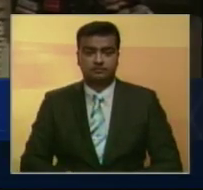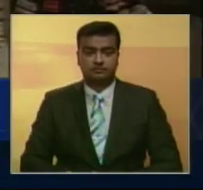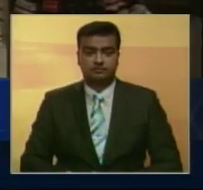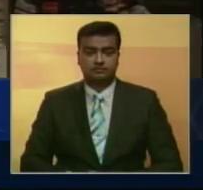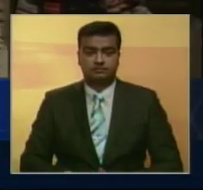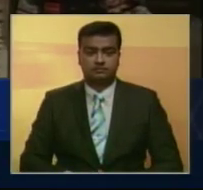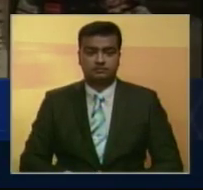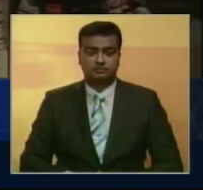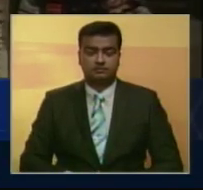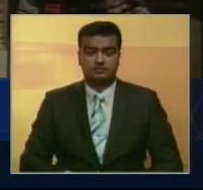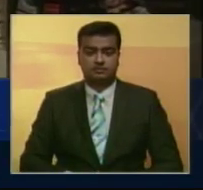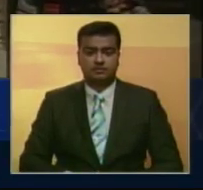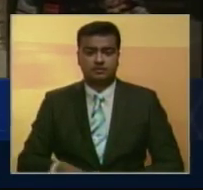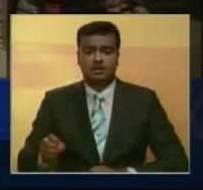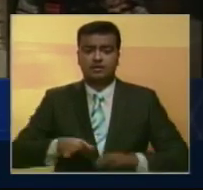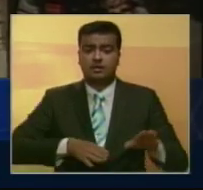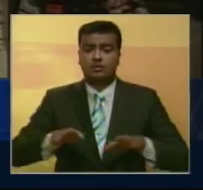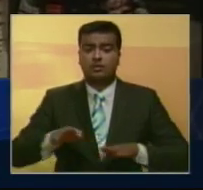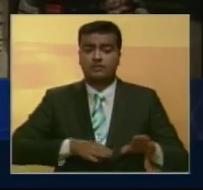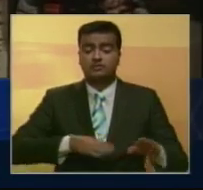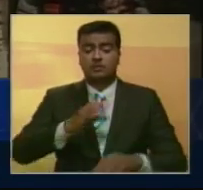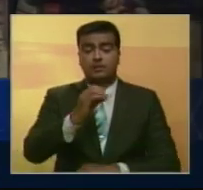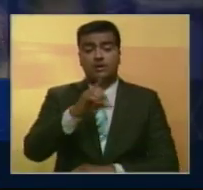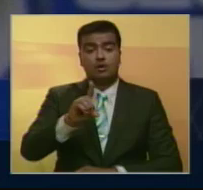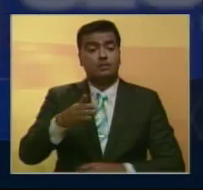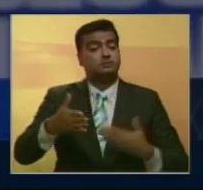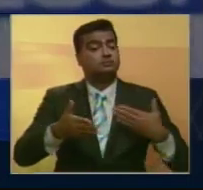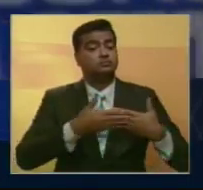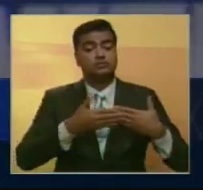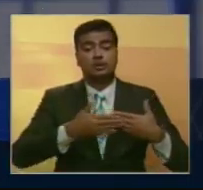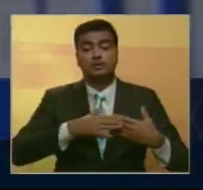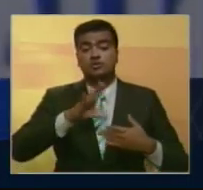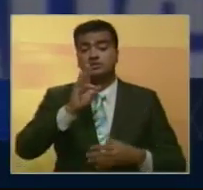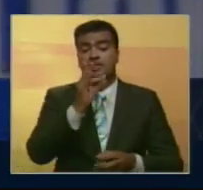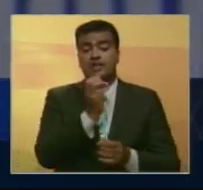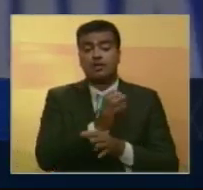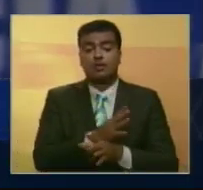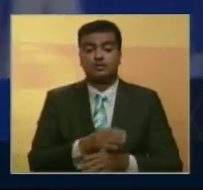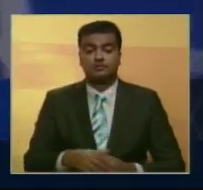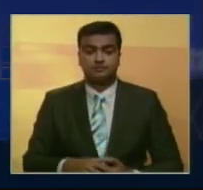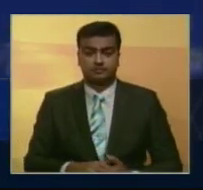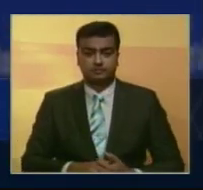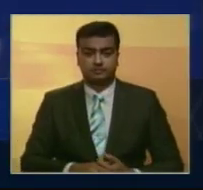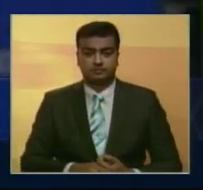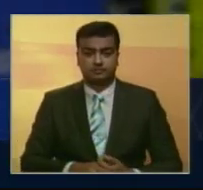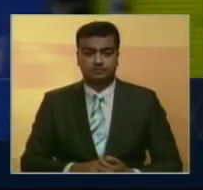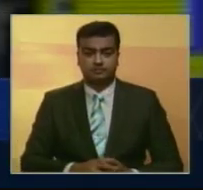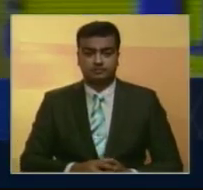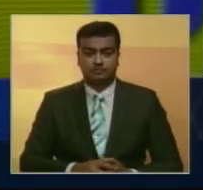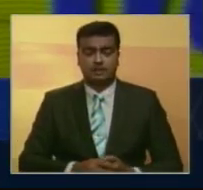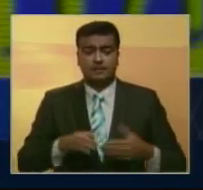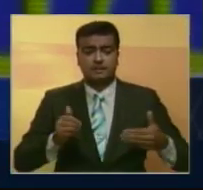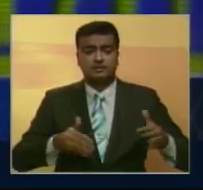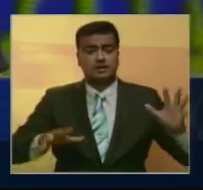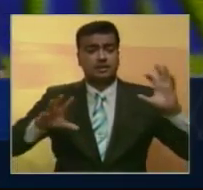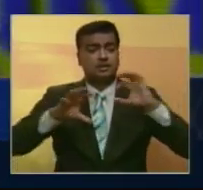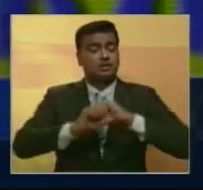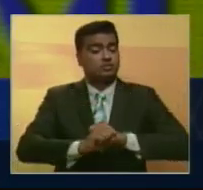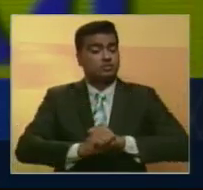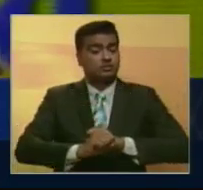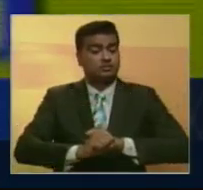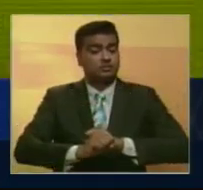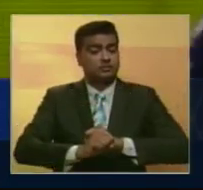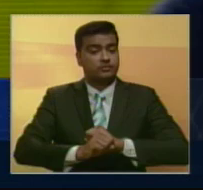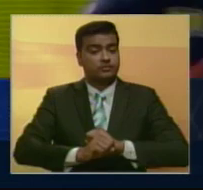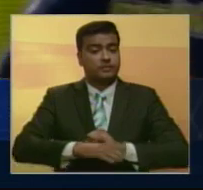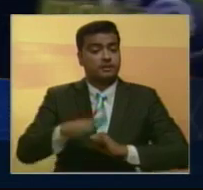Y este jueves el manager de Caribes de Anzoátegui, Omar López, fue suspendido por 7 juegos. La sanción comenzará a partir de esta noche. López fue penalizado